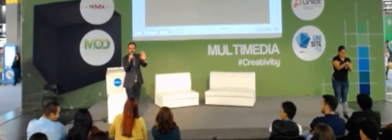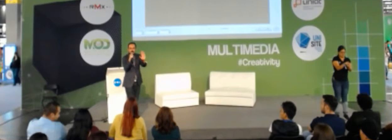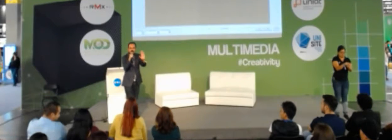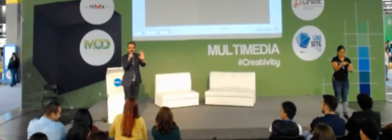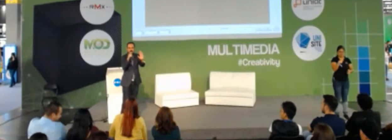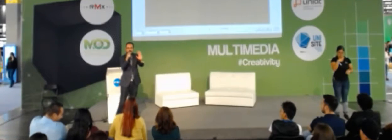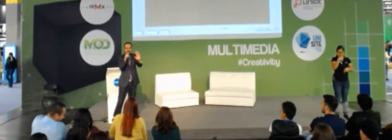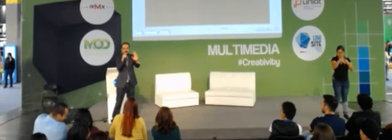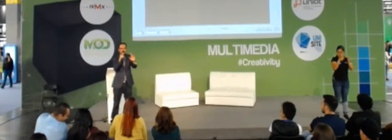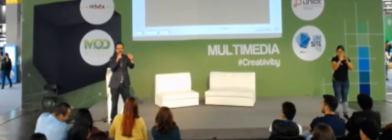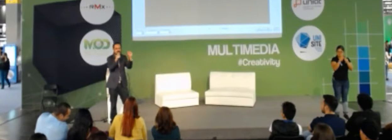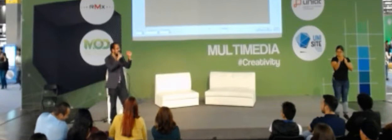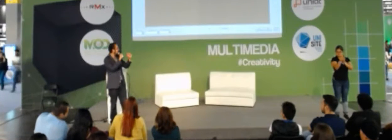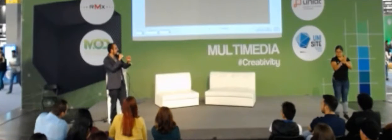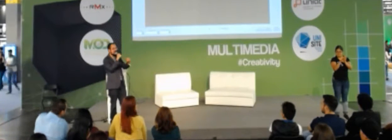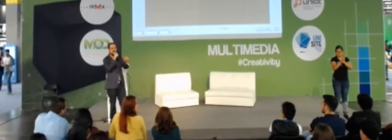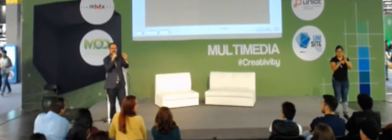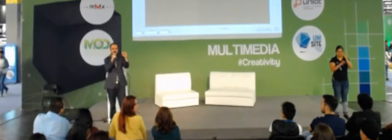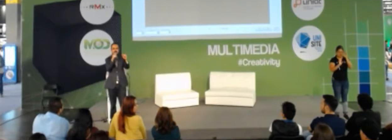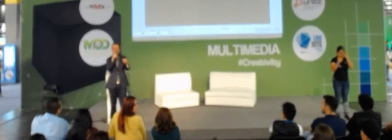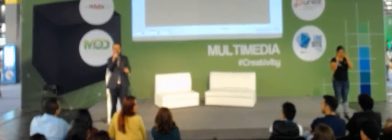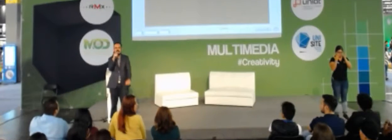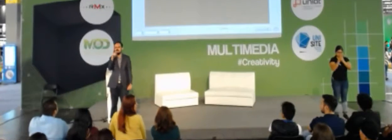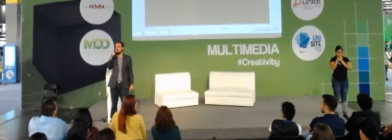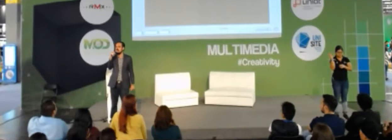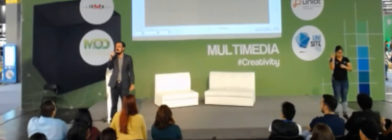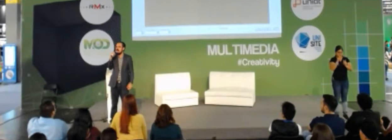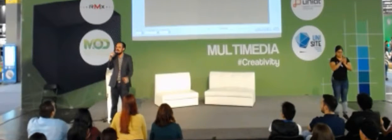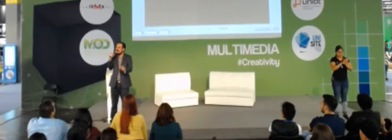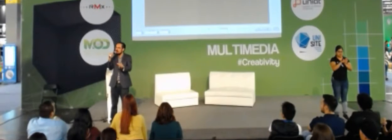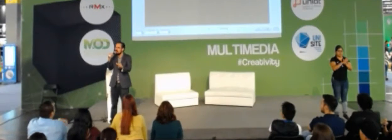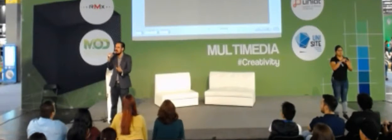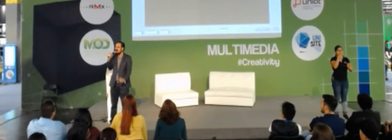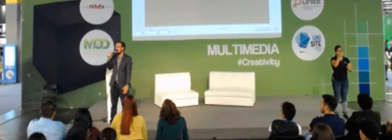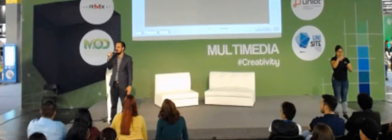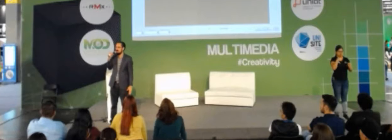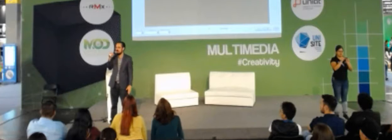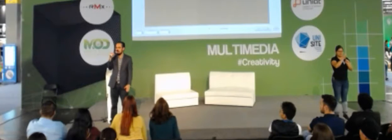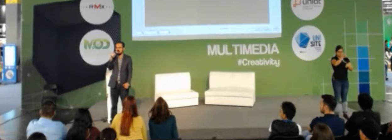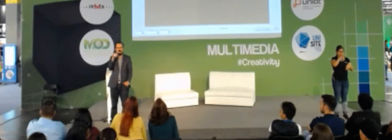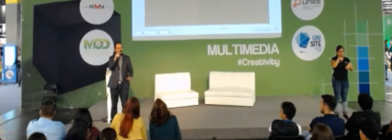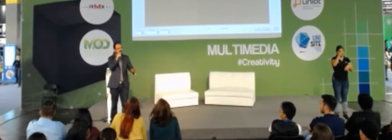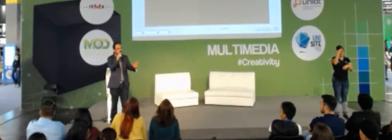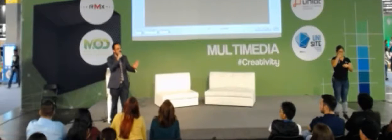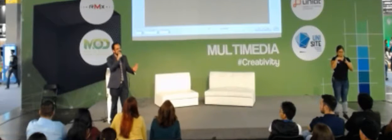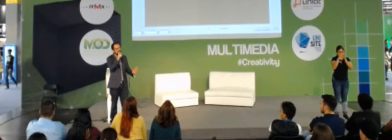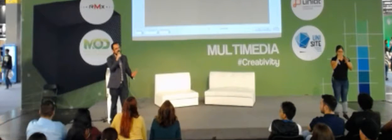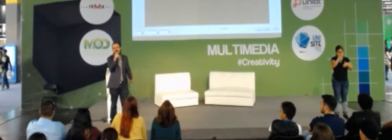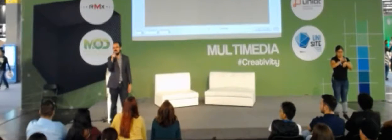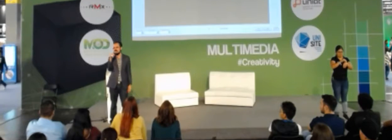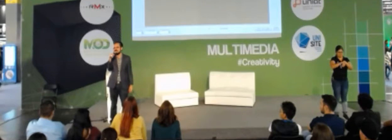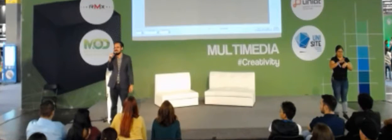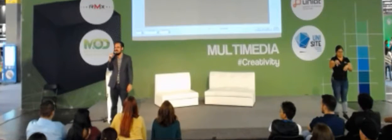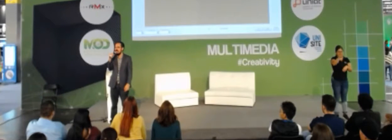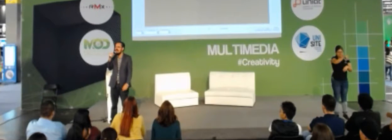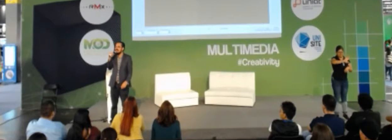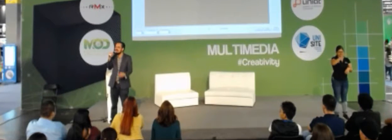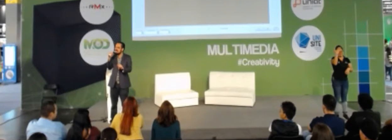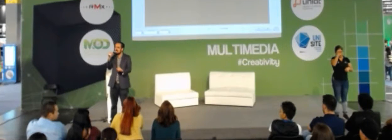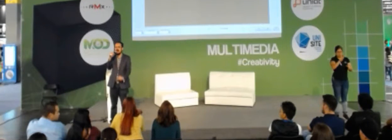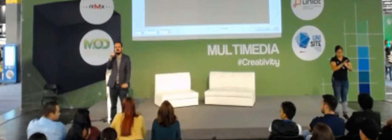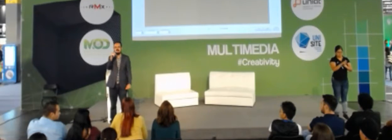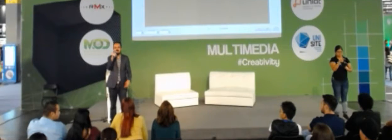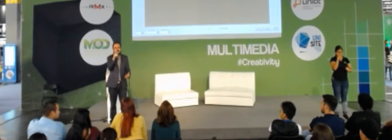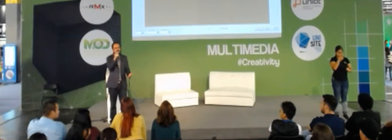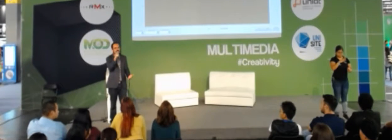la parte de video. Ya quedó. Ah, ok, ahorita vamos con ella. El caso de una amiga. Aquí muchos ya sabrán cuál es. Esta